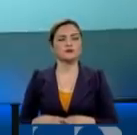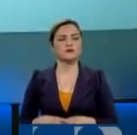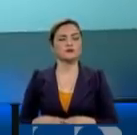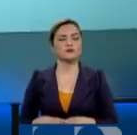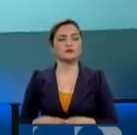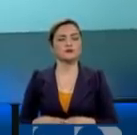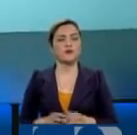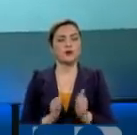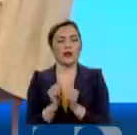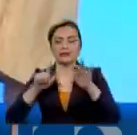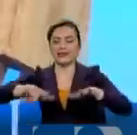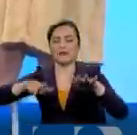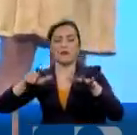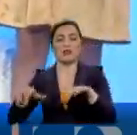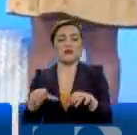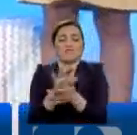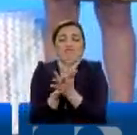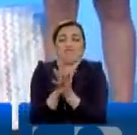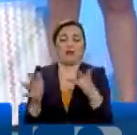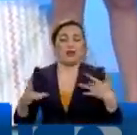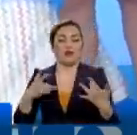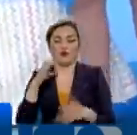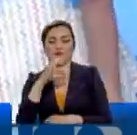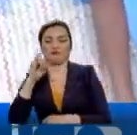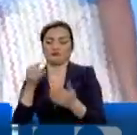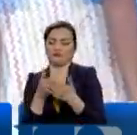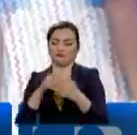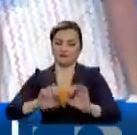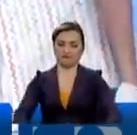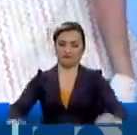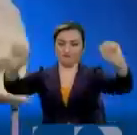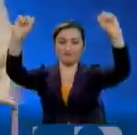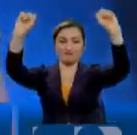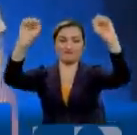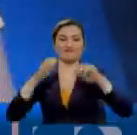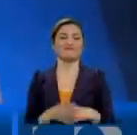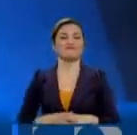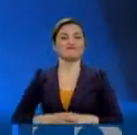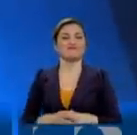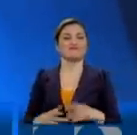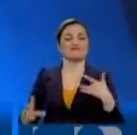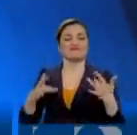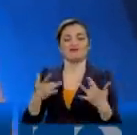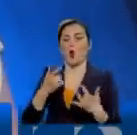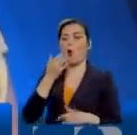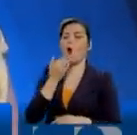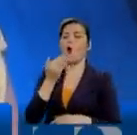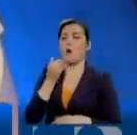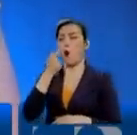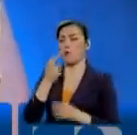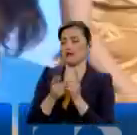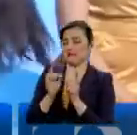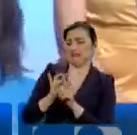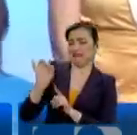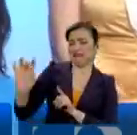Luego de 7 meses de inactividad, el Teatro del CCI abre el telón y presenta la obra Manual para dejar a un hombre. Una